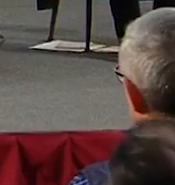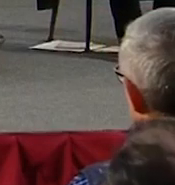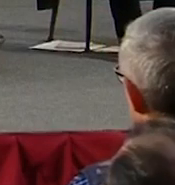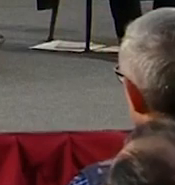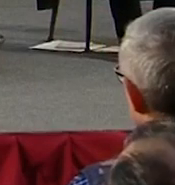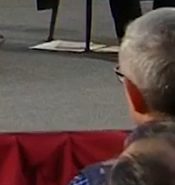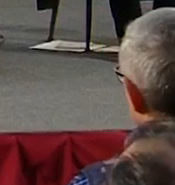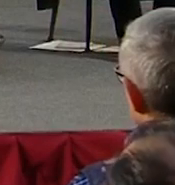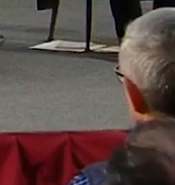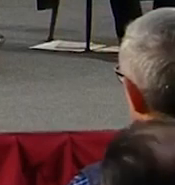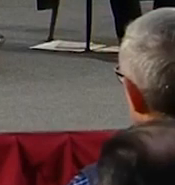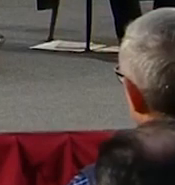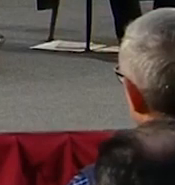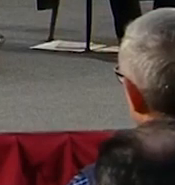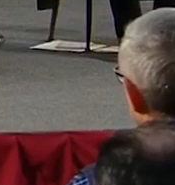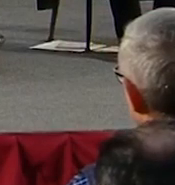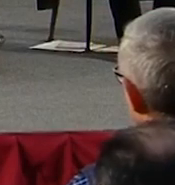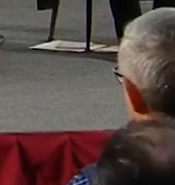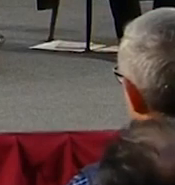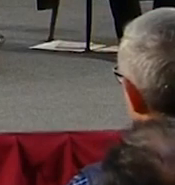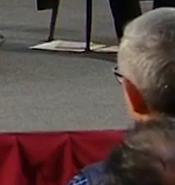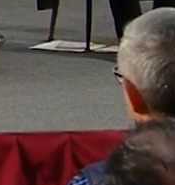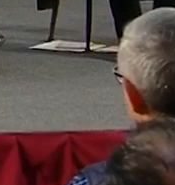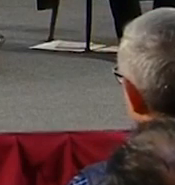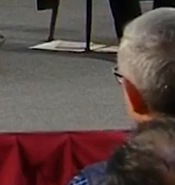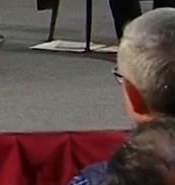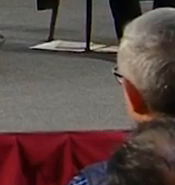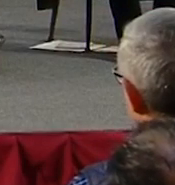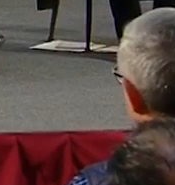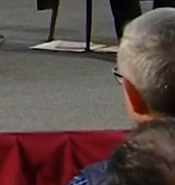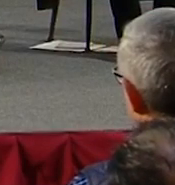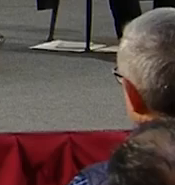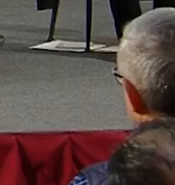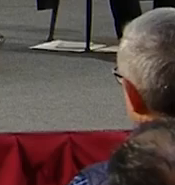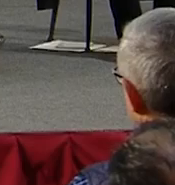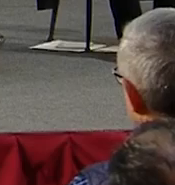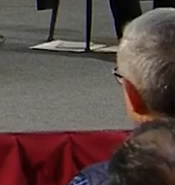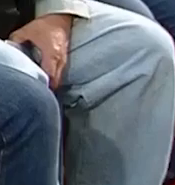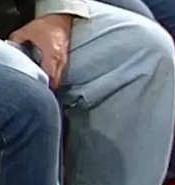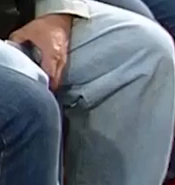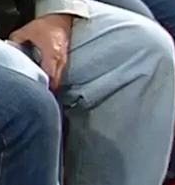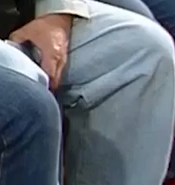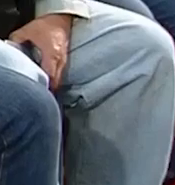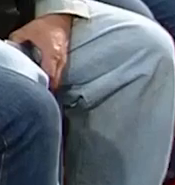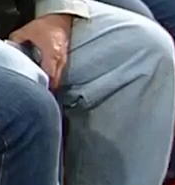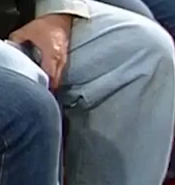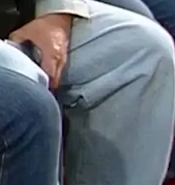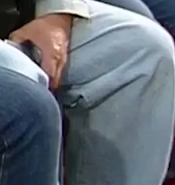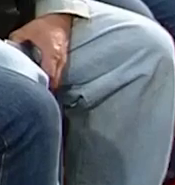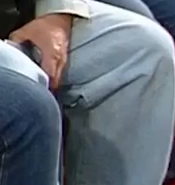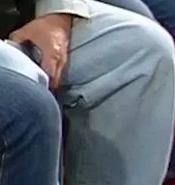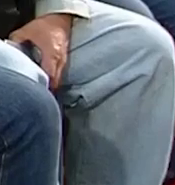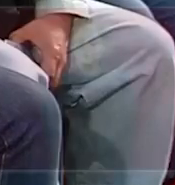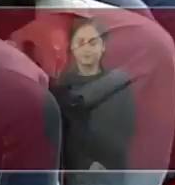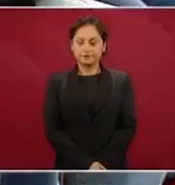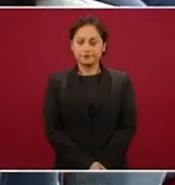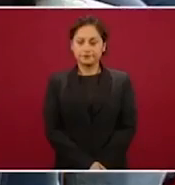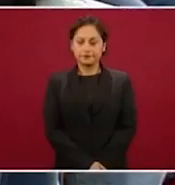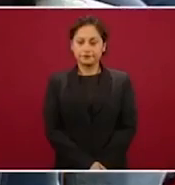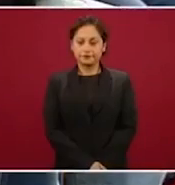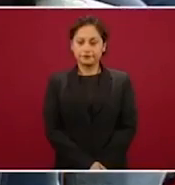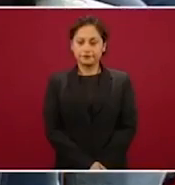qué bien que el compañero ya no hace uso de su derecho